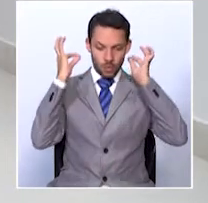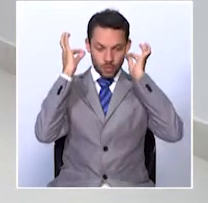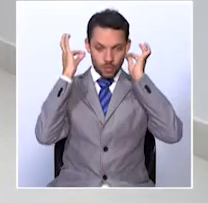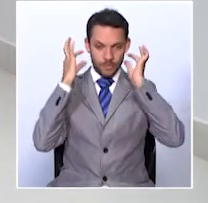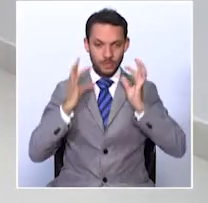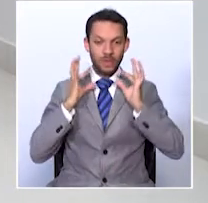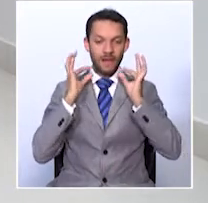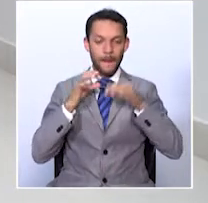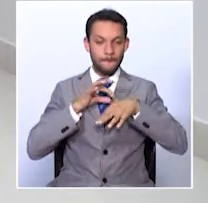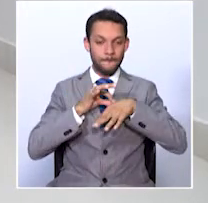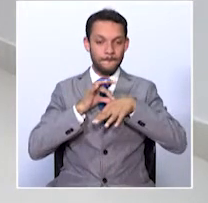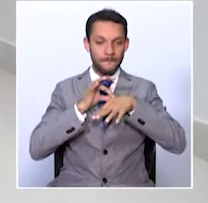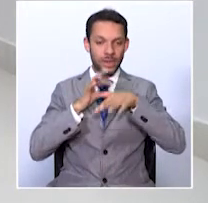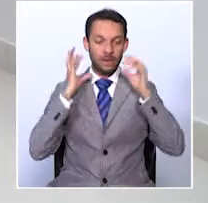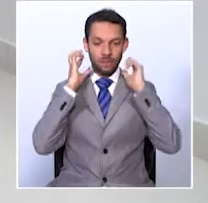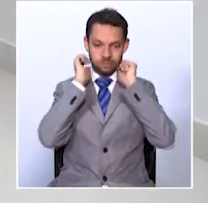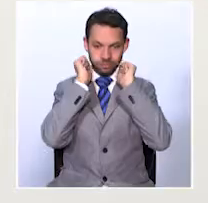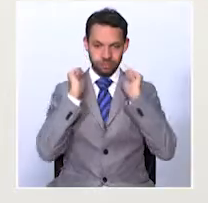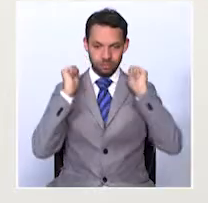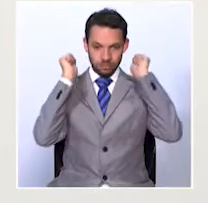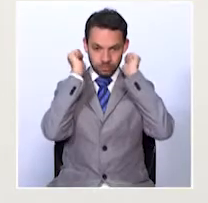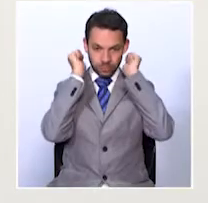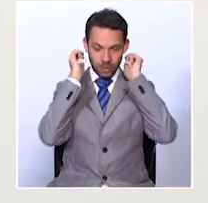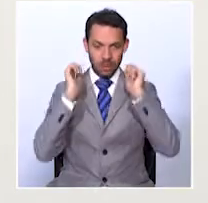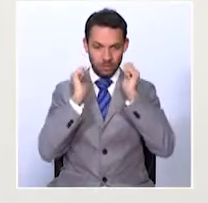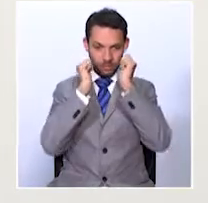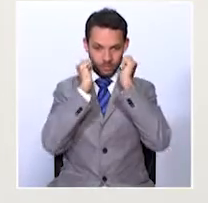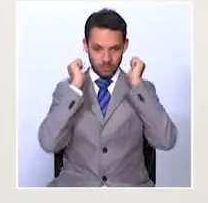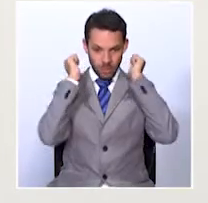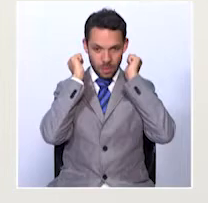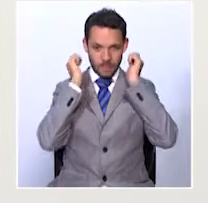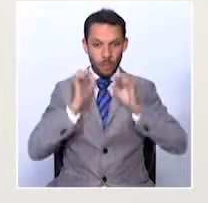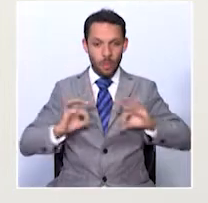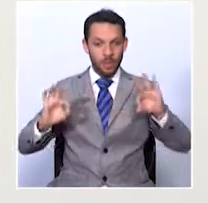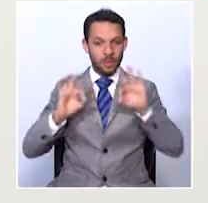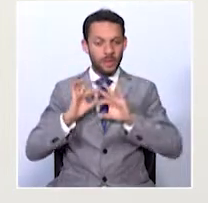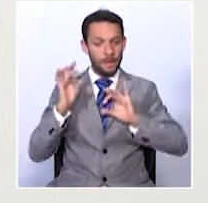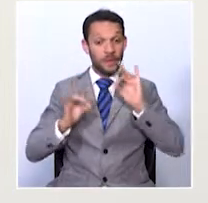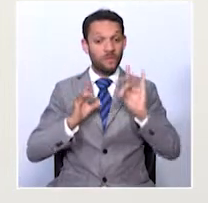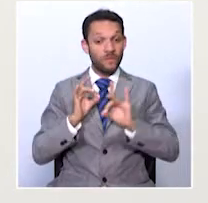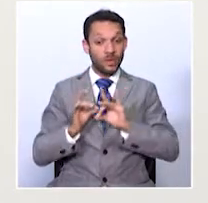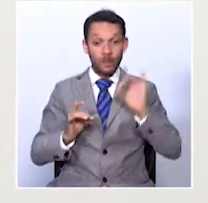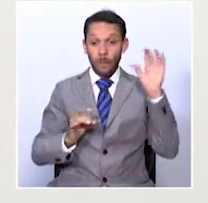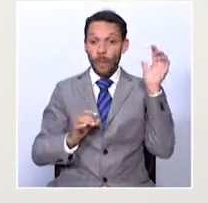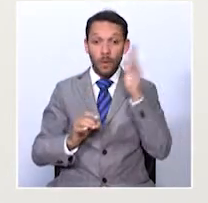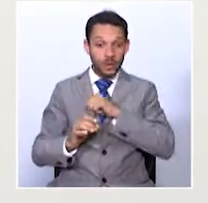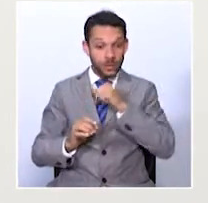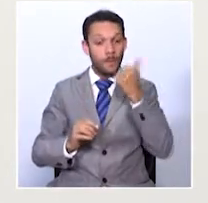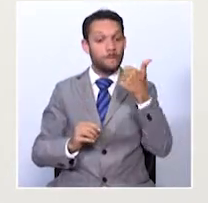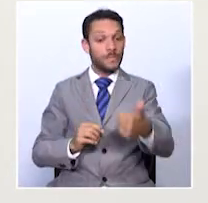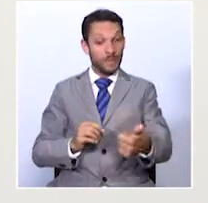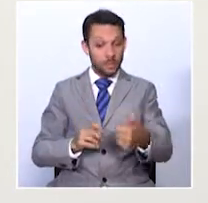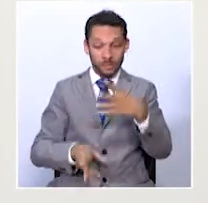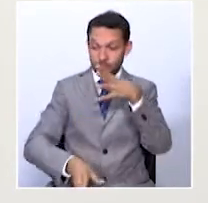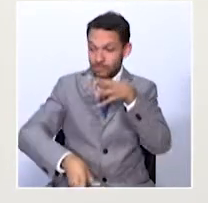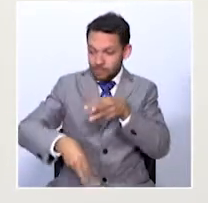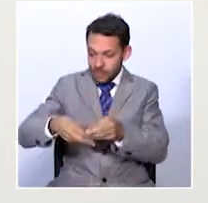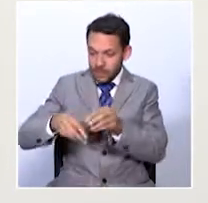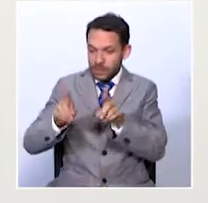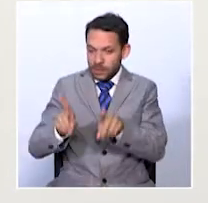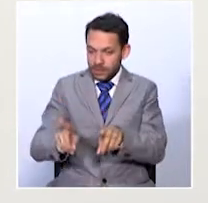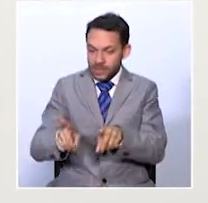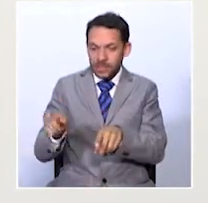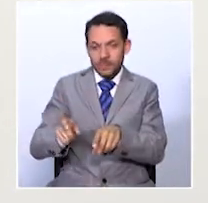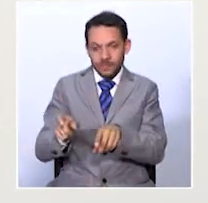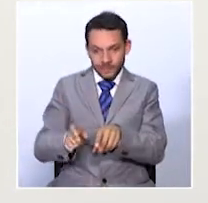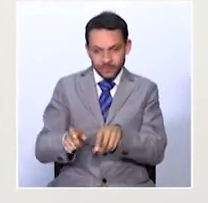y la mejilla y toda esta parte. Es una belleza. Y algunas veces hay que complementar con